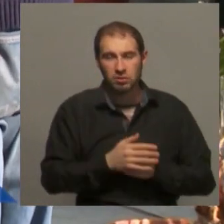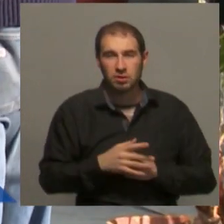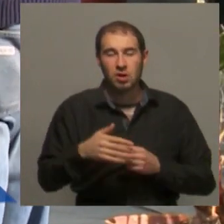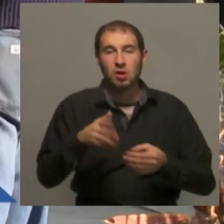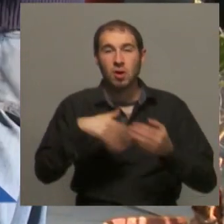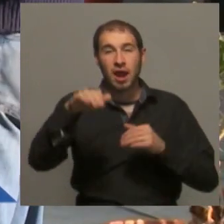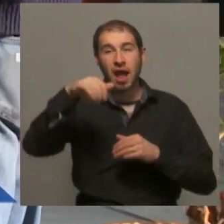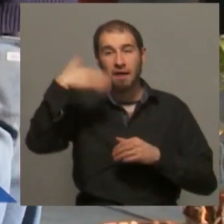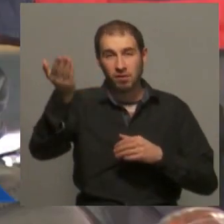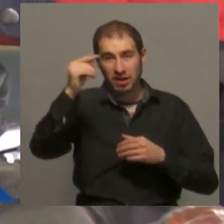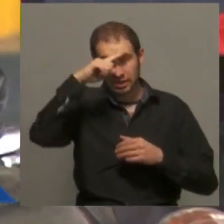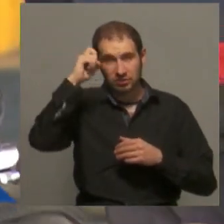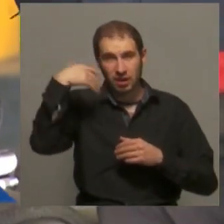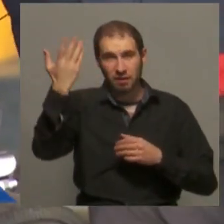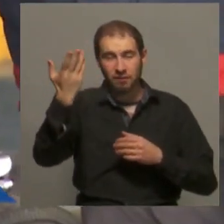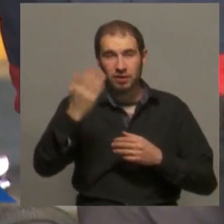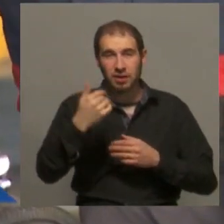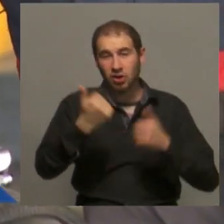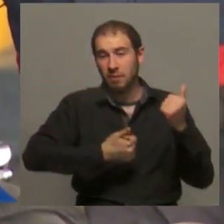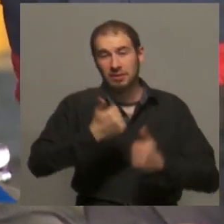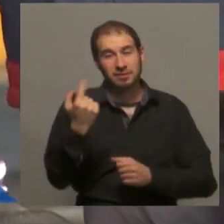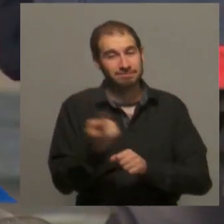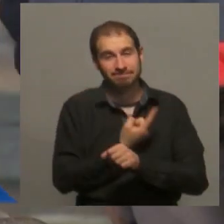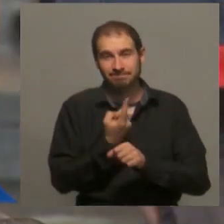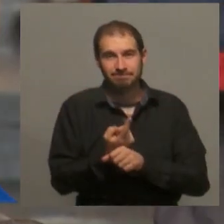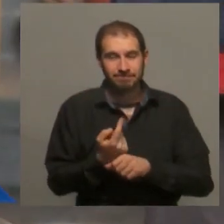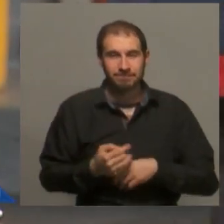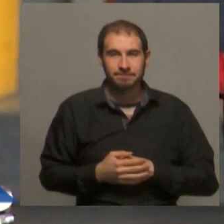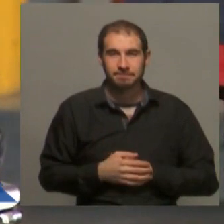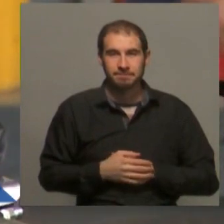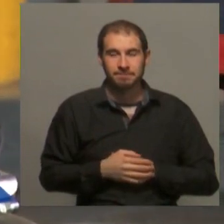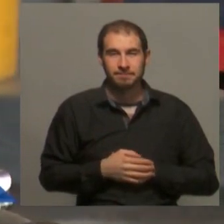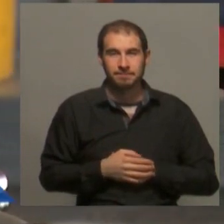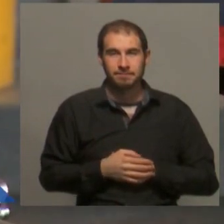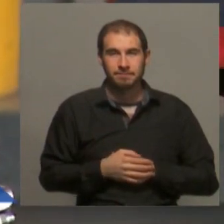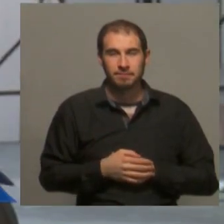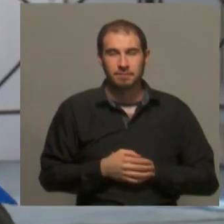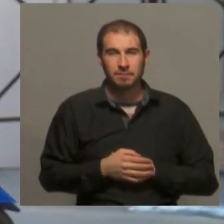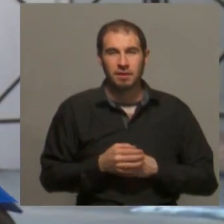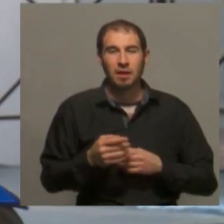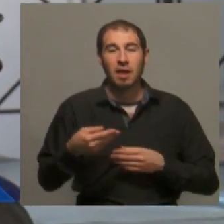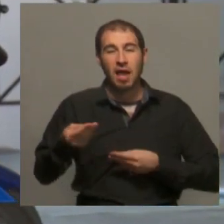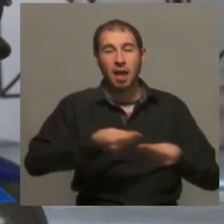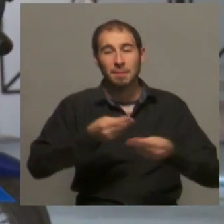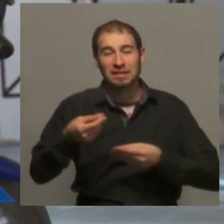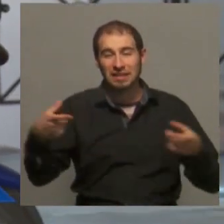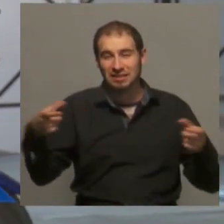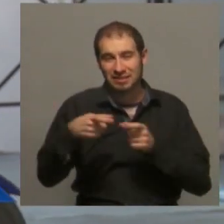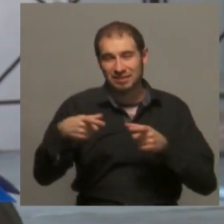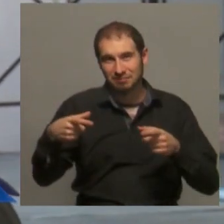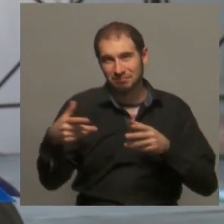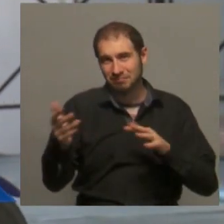que estamos fuera de competitividad y sobre todo las pequeñas y medianas